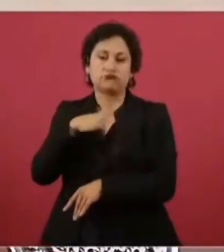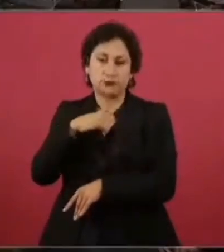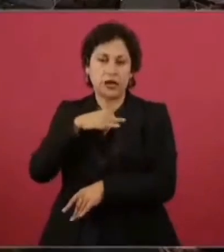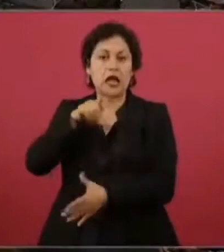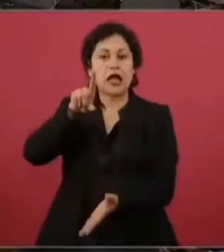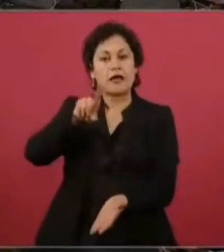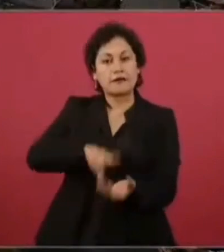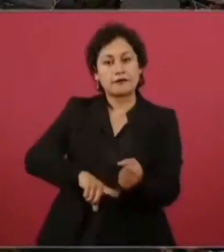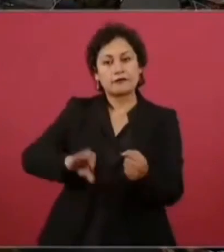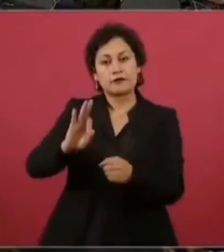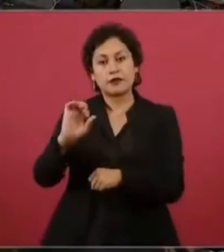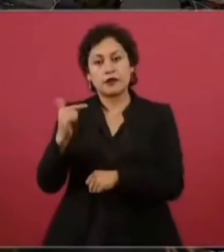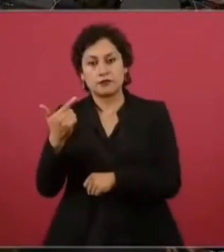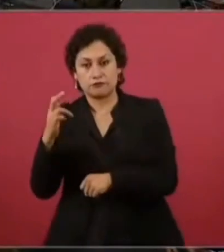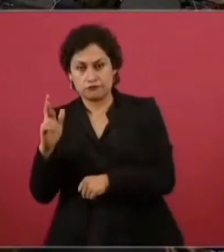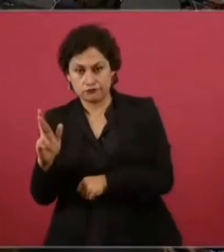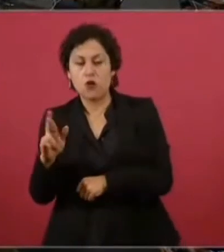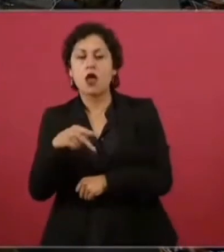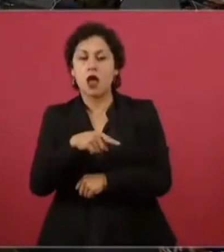pero